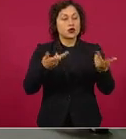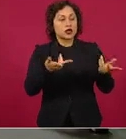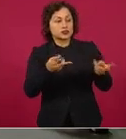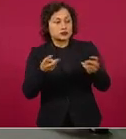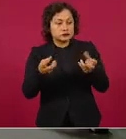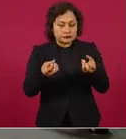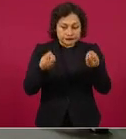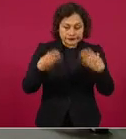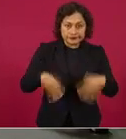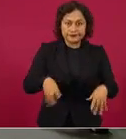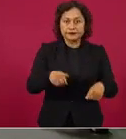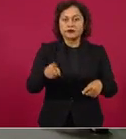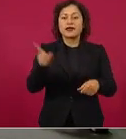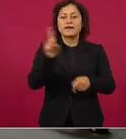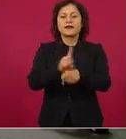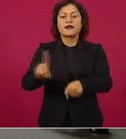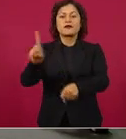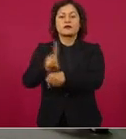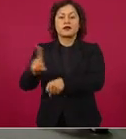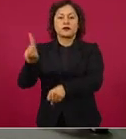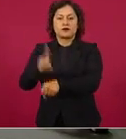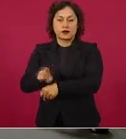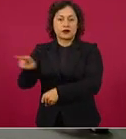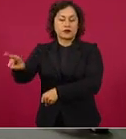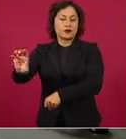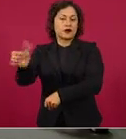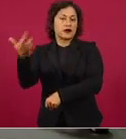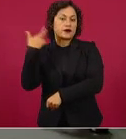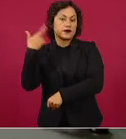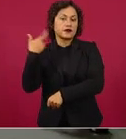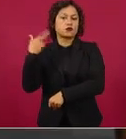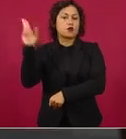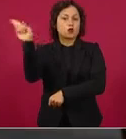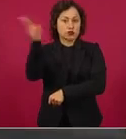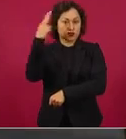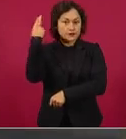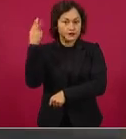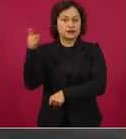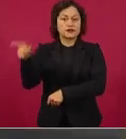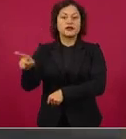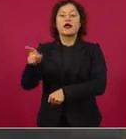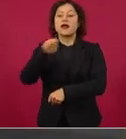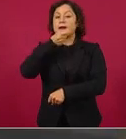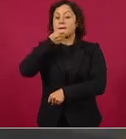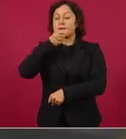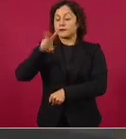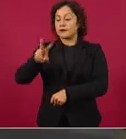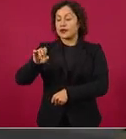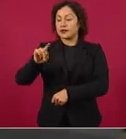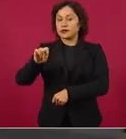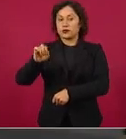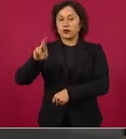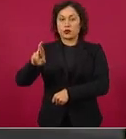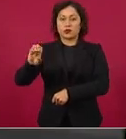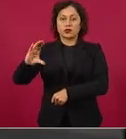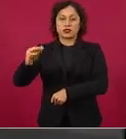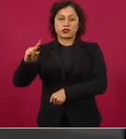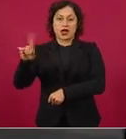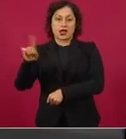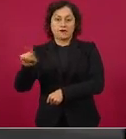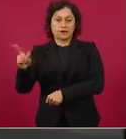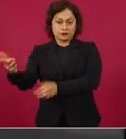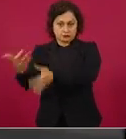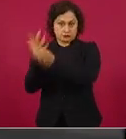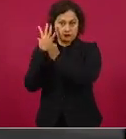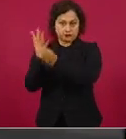un compañero de Radio Universidad, Víctor Chávez Ogazón. Y bueno, esta cifra